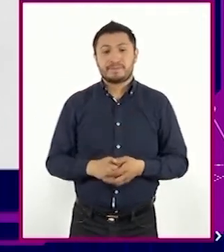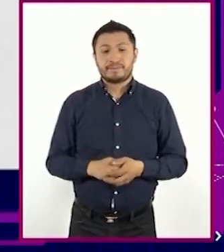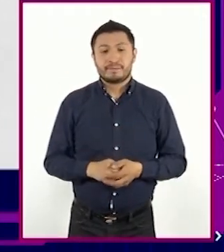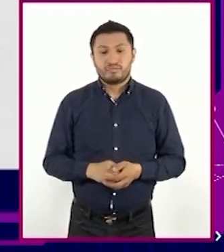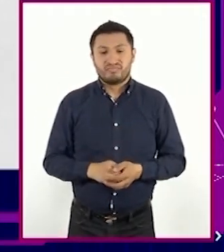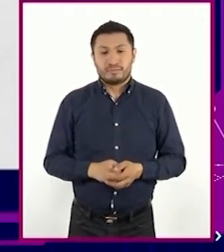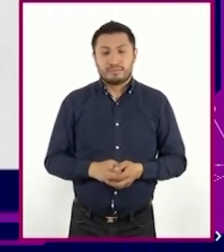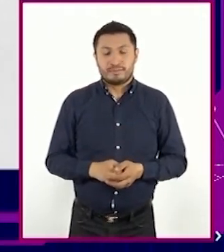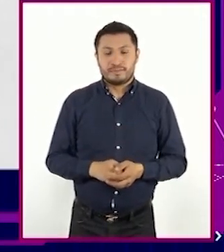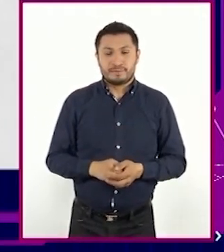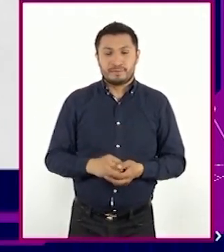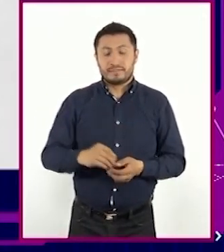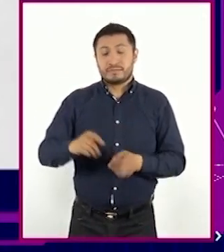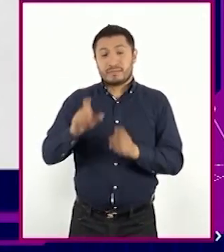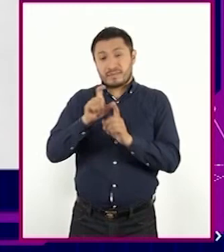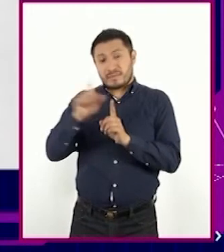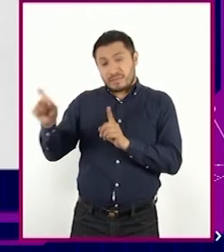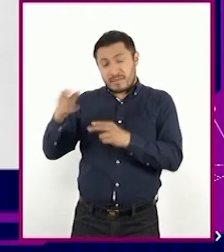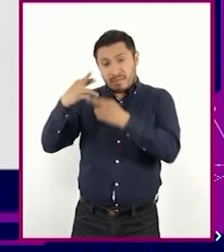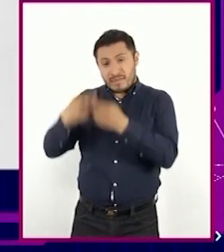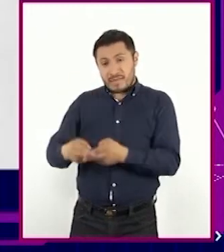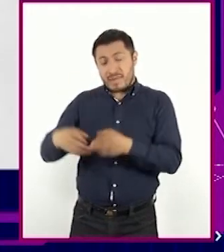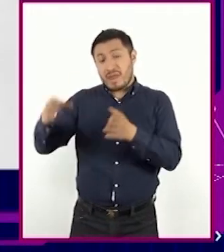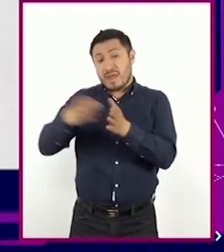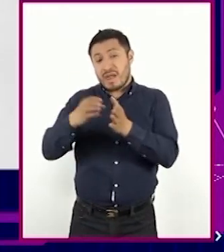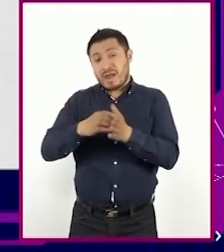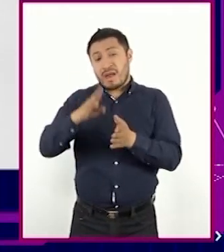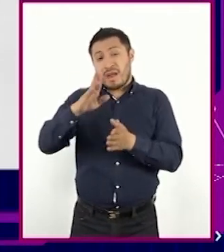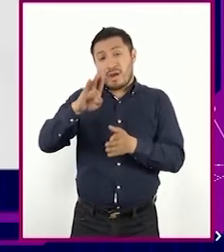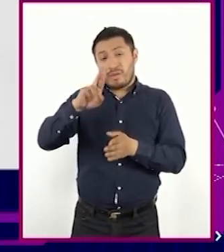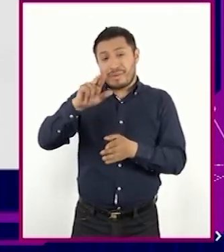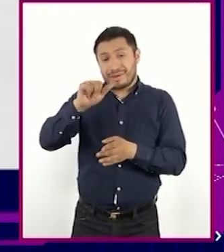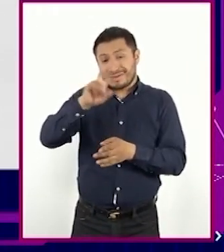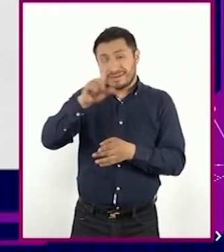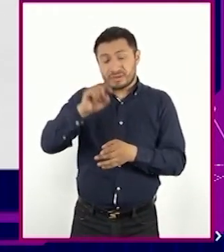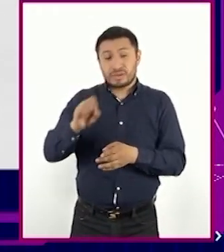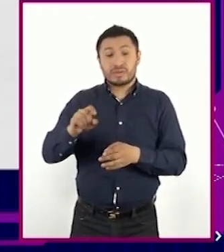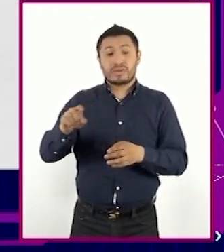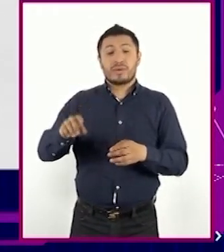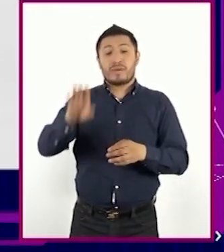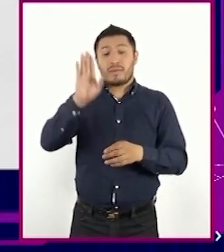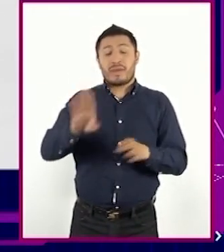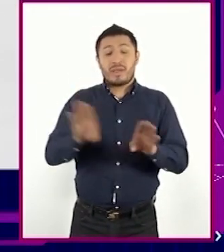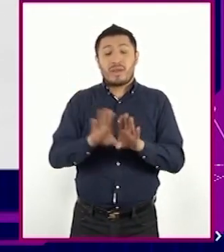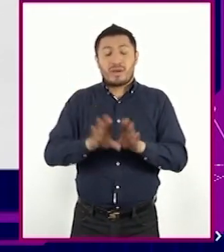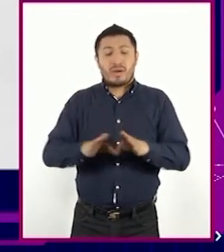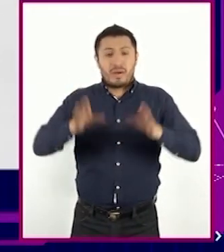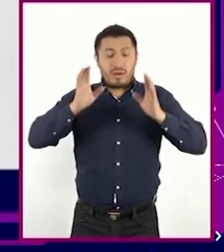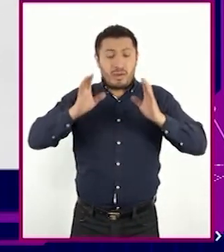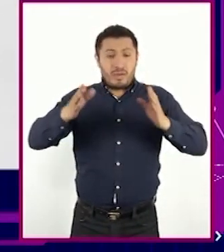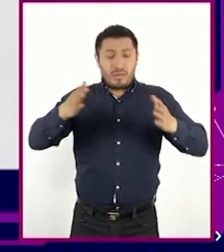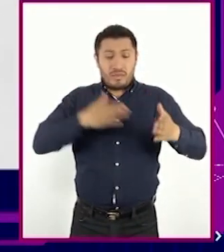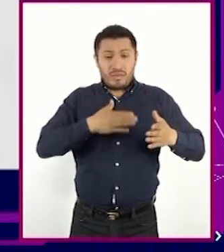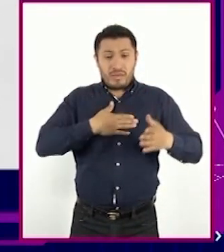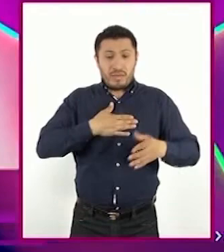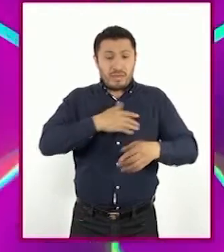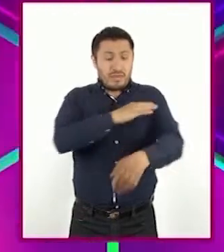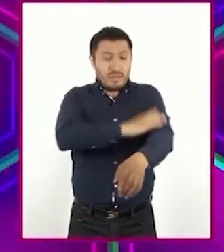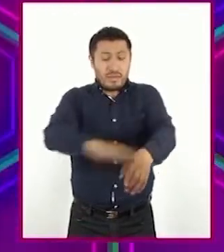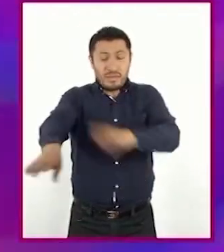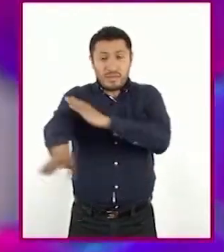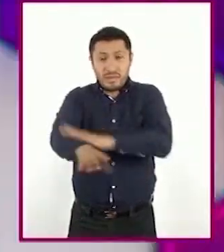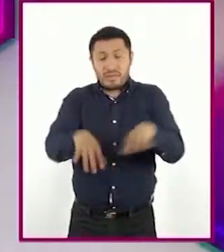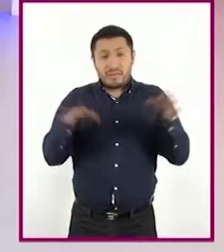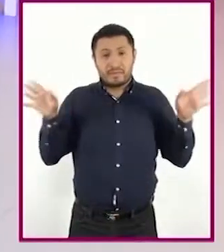La gráfica resultante se le llama de cajabrazos, porque da la apariencia de una caja torácica humana con un brazo en cada lado.